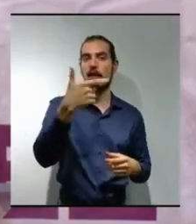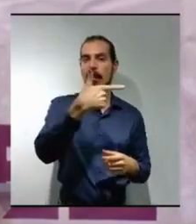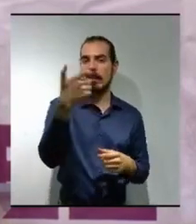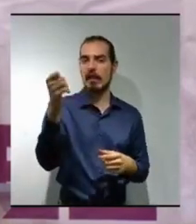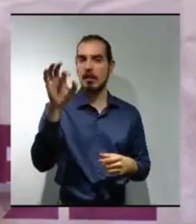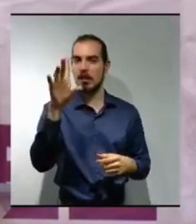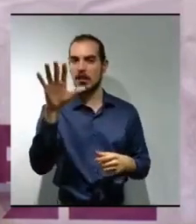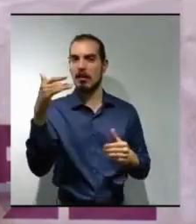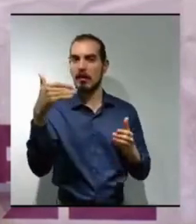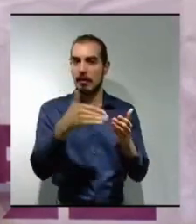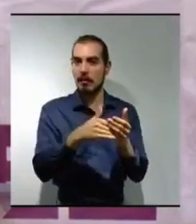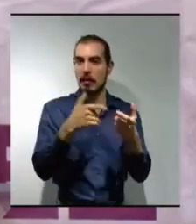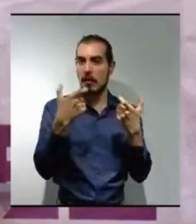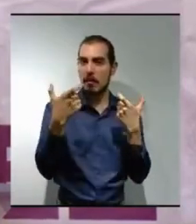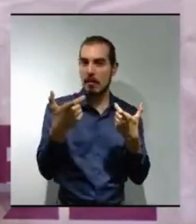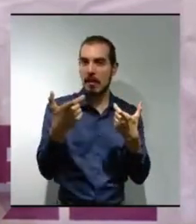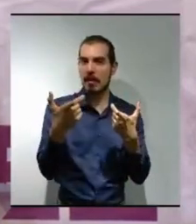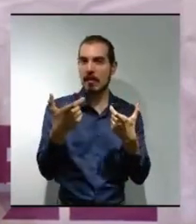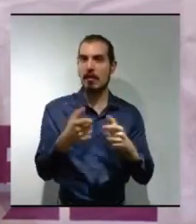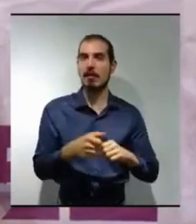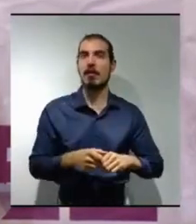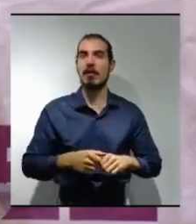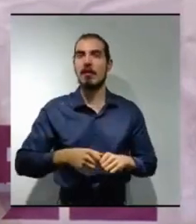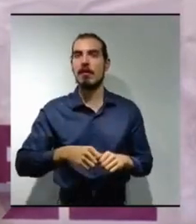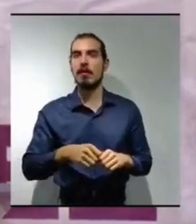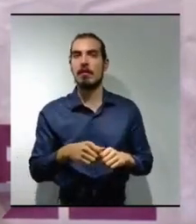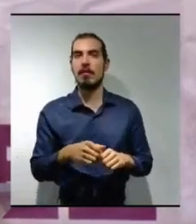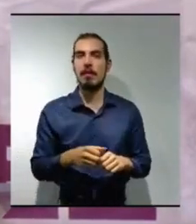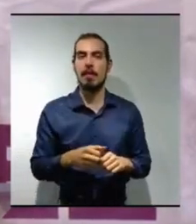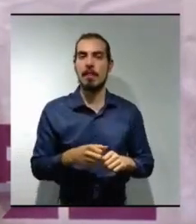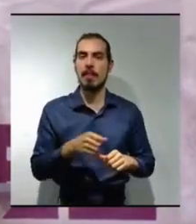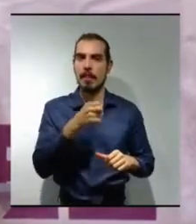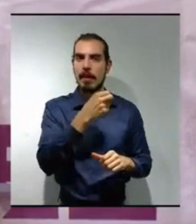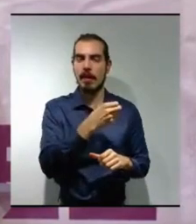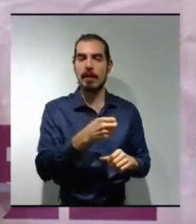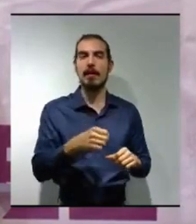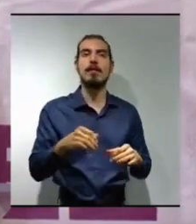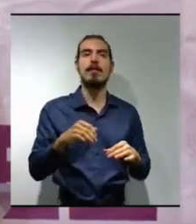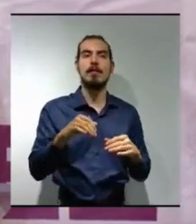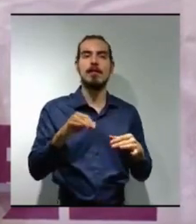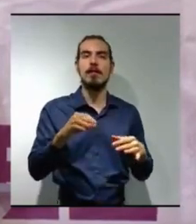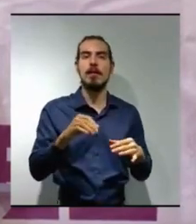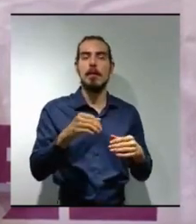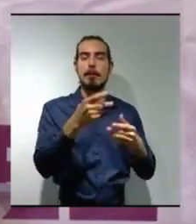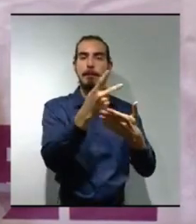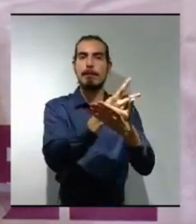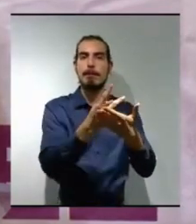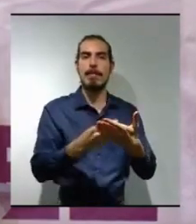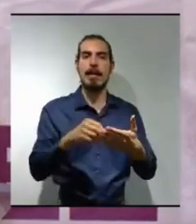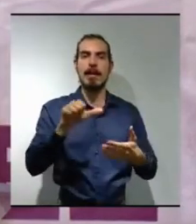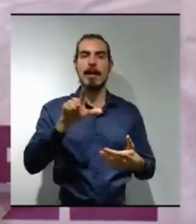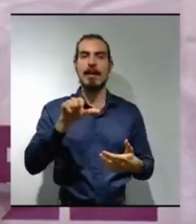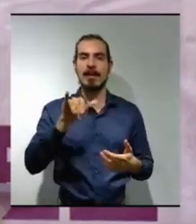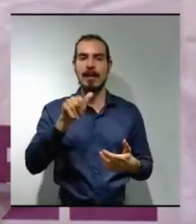pesos. Reforzando un poco lo que viene siendo el programa de Aliados por la Vivienda, donde la intención es